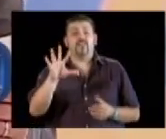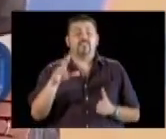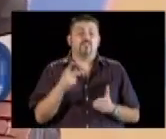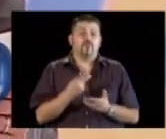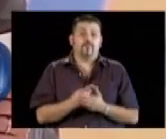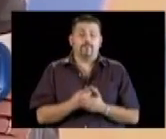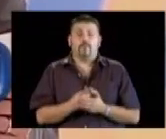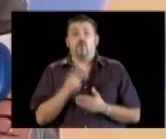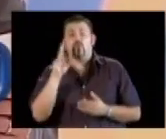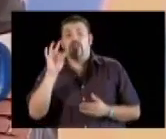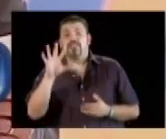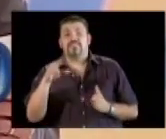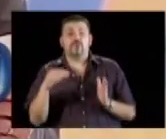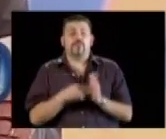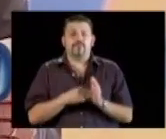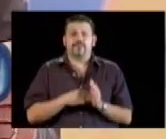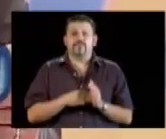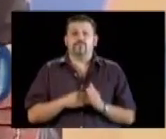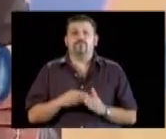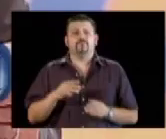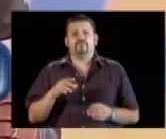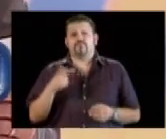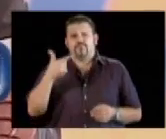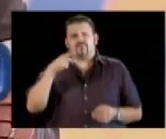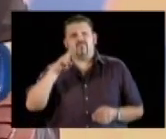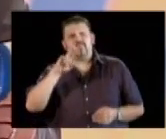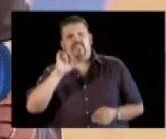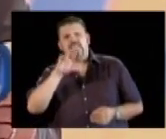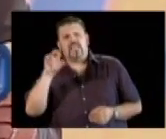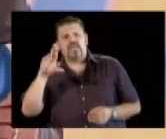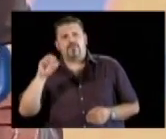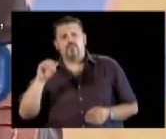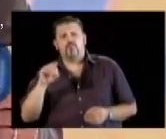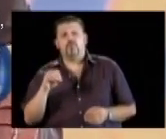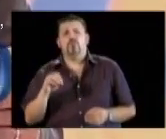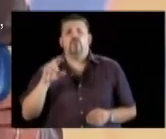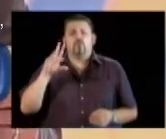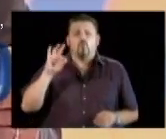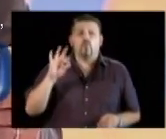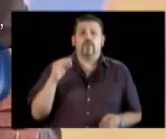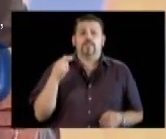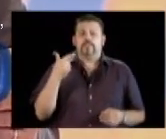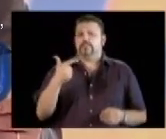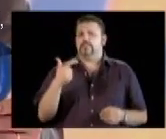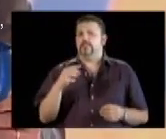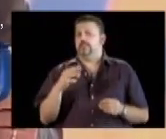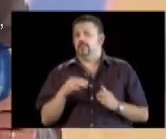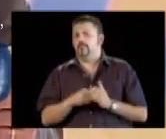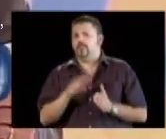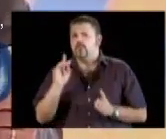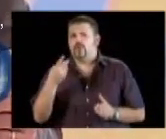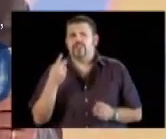45 mil pesos. Mercedes Campero Ochoa, 3800 dólares. Rubén Urdapieta Correa,